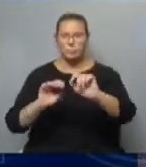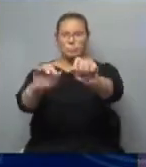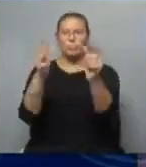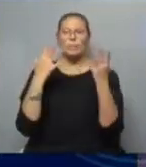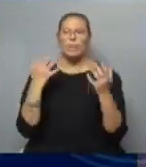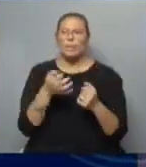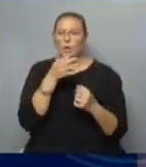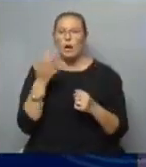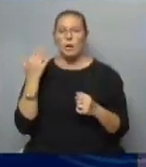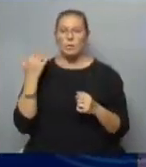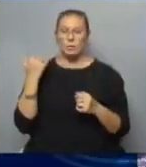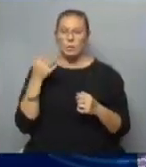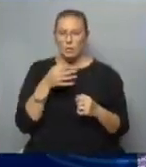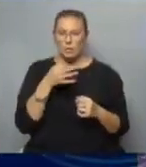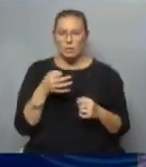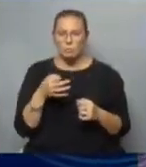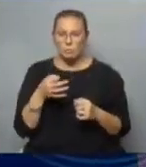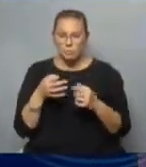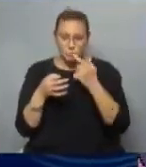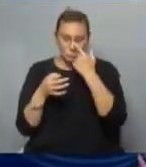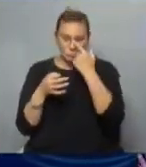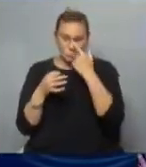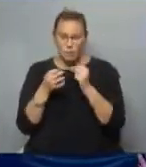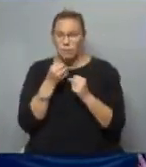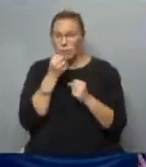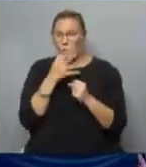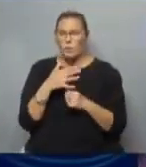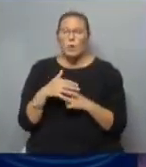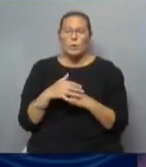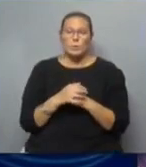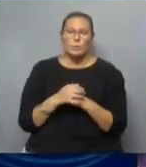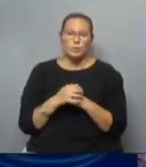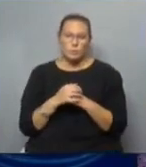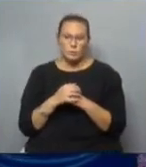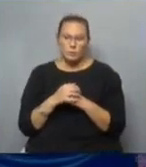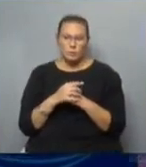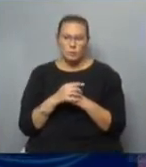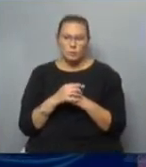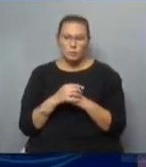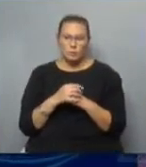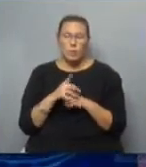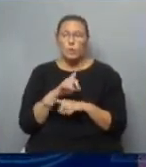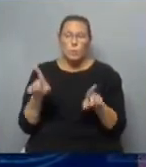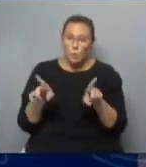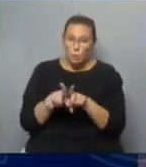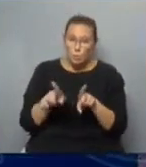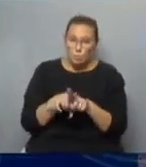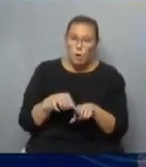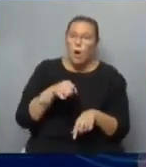rescatar algo que decías al principio, que era que me parece que está bueno para desarrollarlo, que bueno, no es lo mismo la vejez